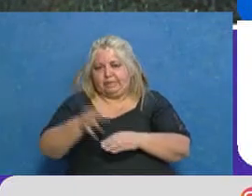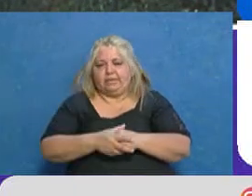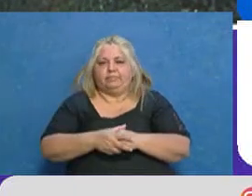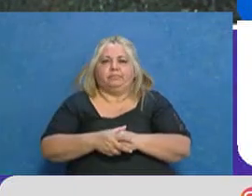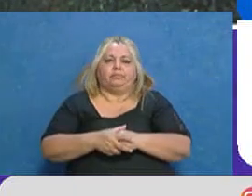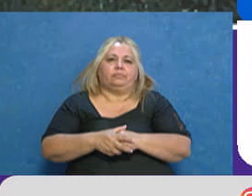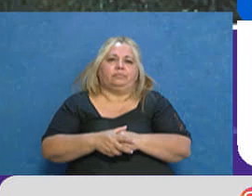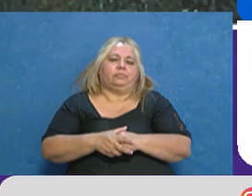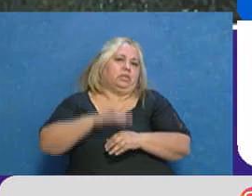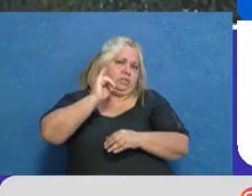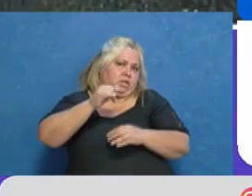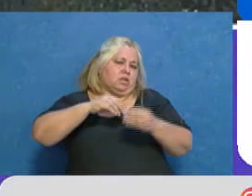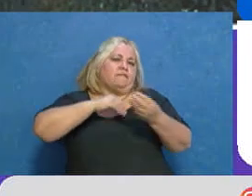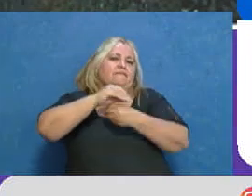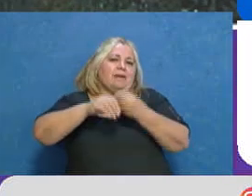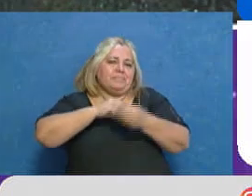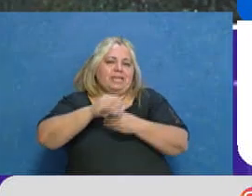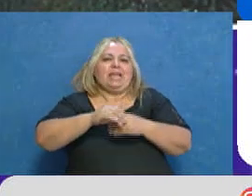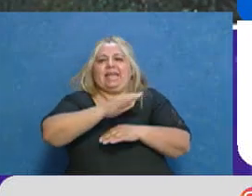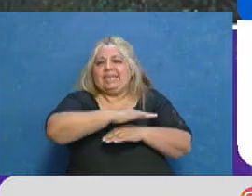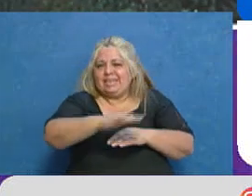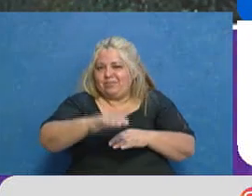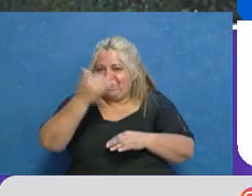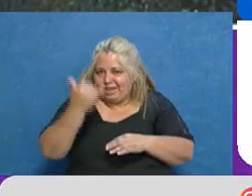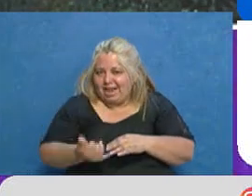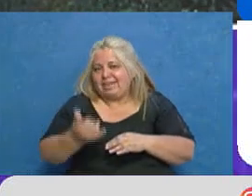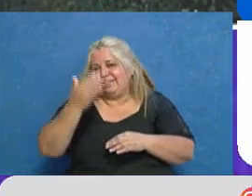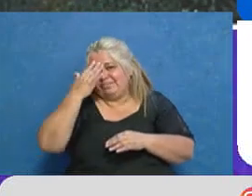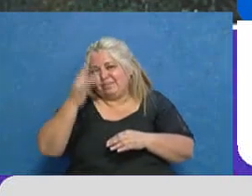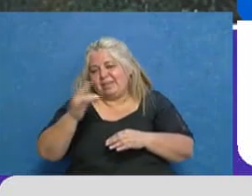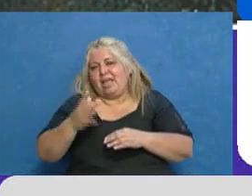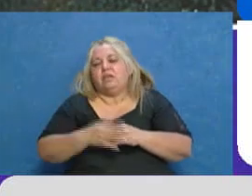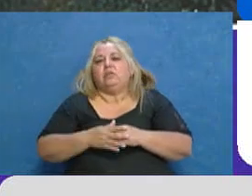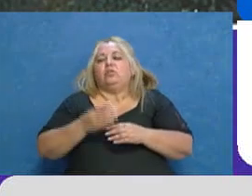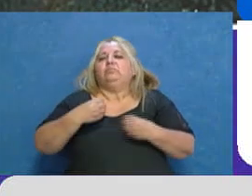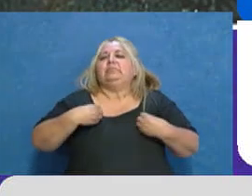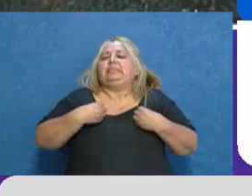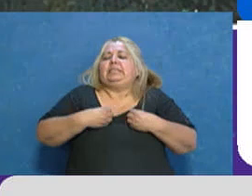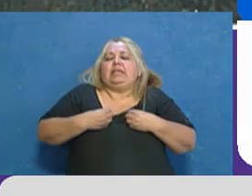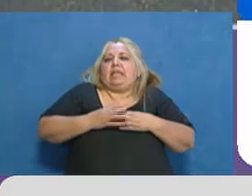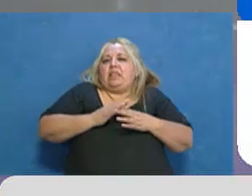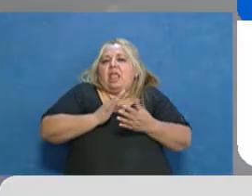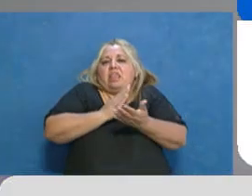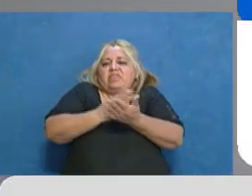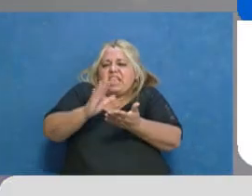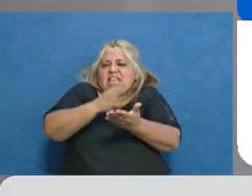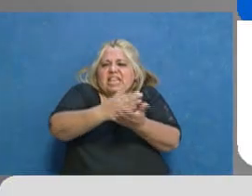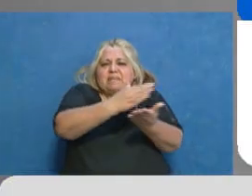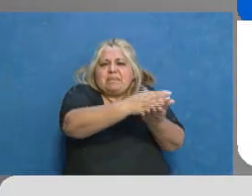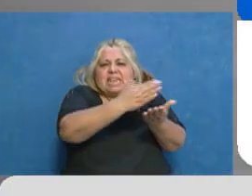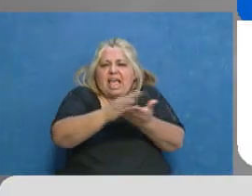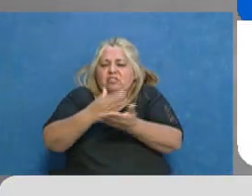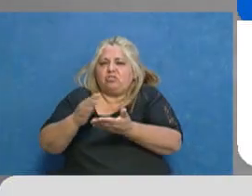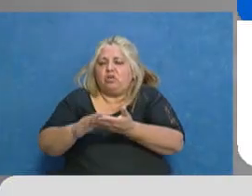todo también las familias de los chicos que padecen esta enfermedad porque se sienten muy discriminados. Son chicos que no